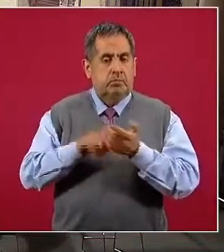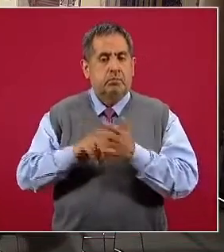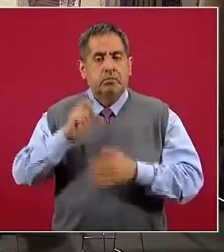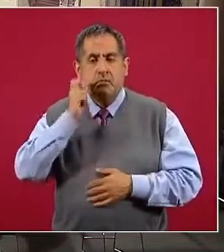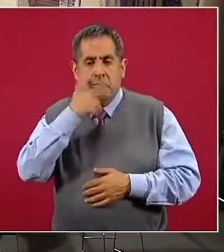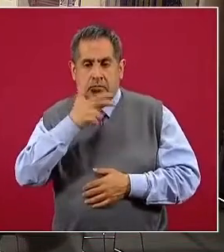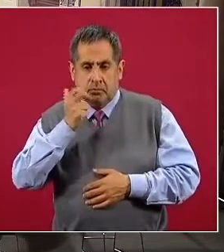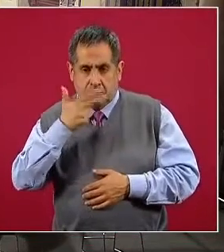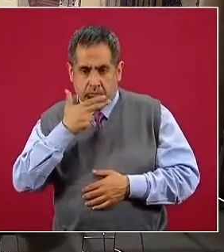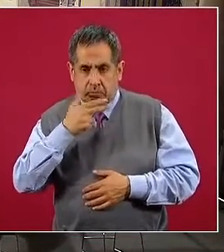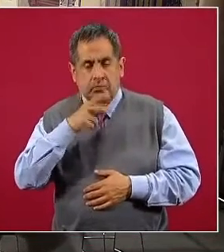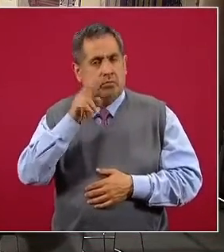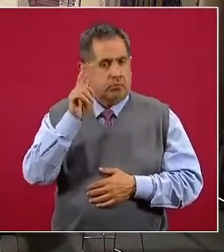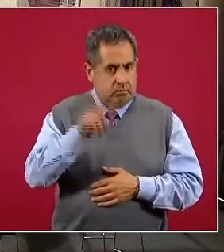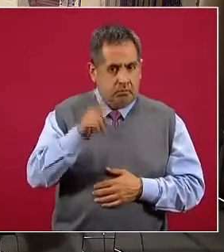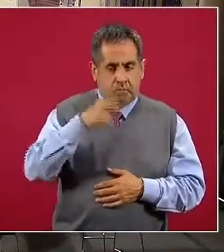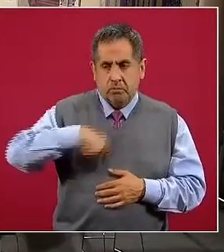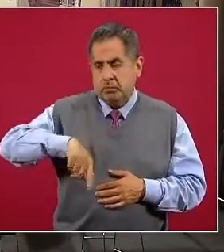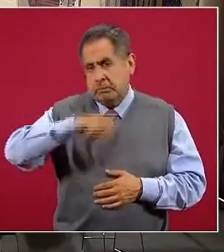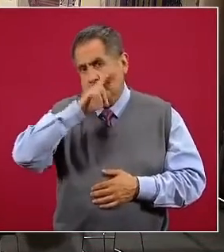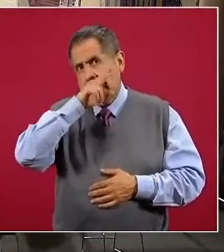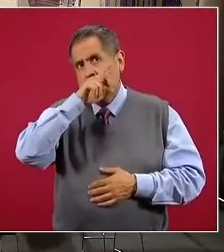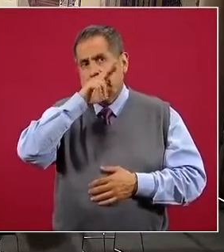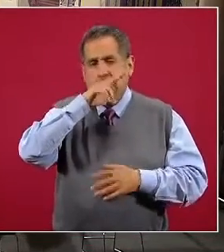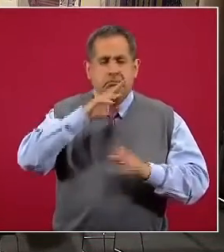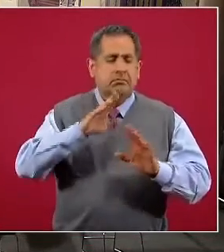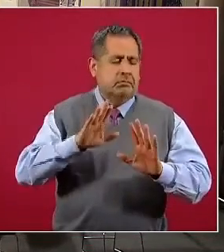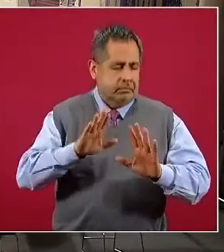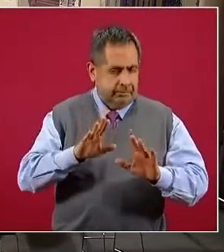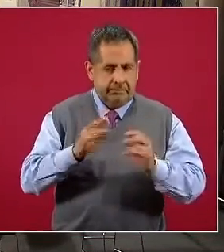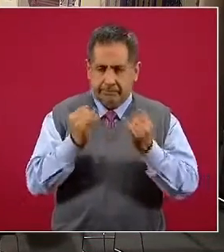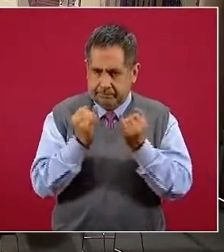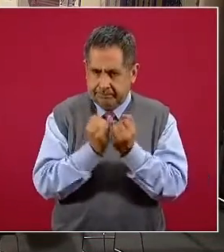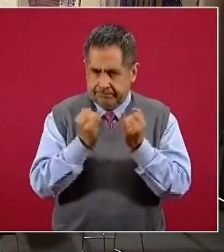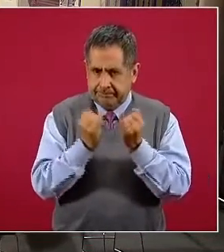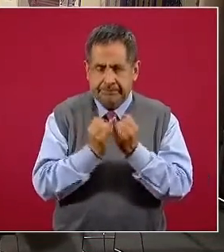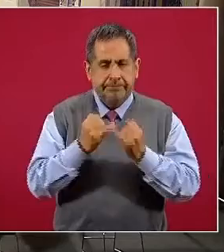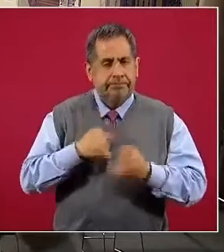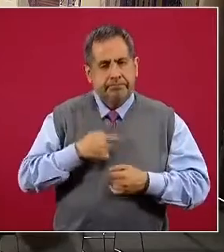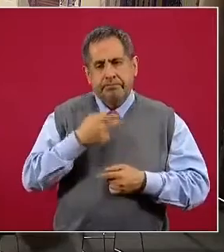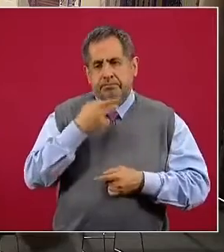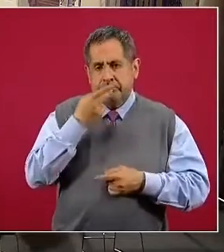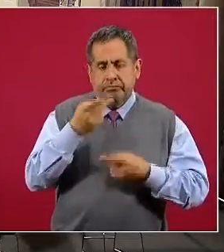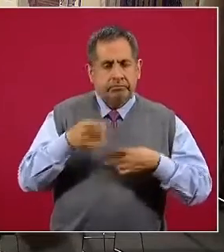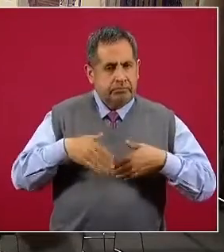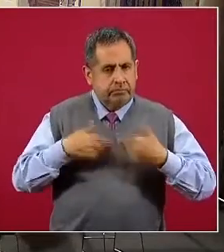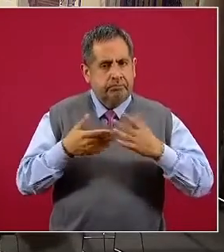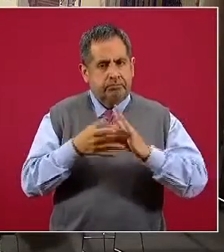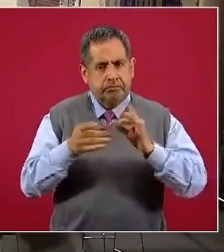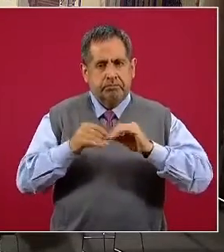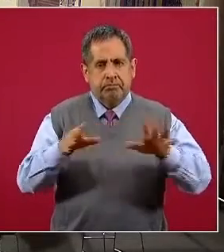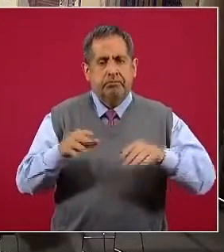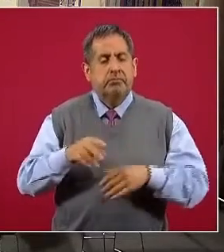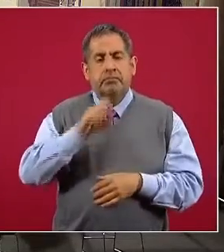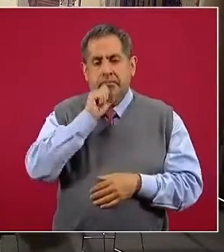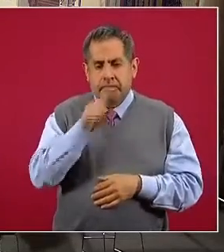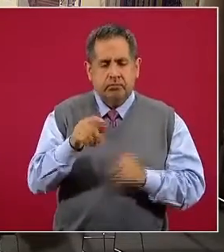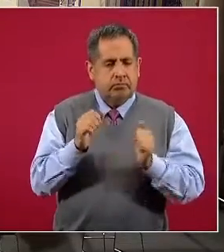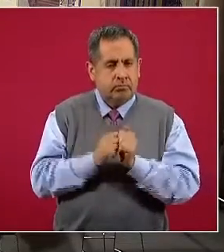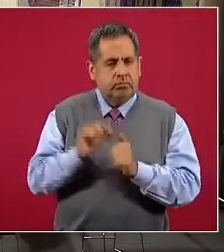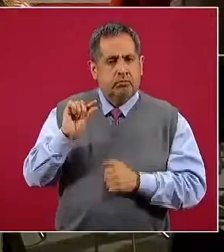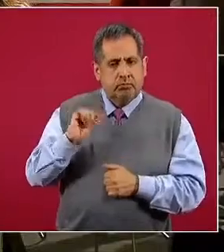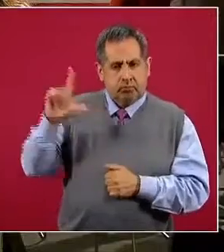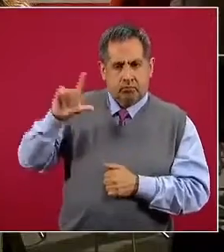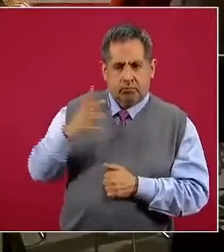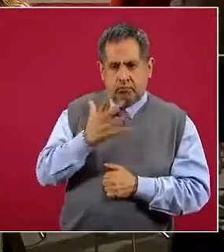la inquietud que evidentemente puede causar, igual que todo lo que hemos comunicado, esto también hay que abordarlo de manera profesional, de